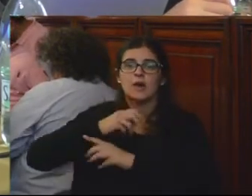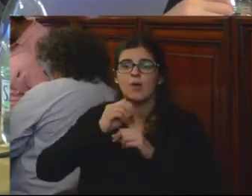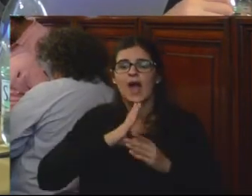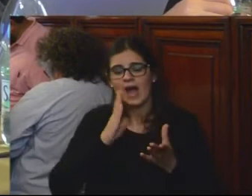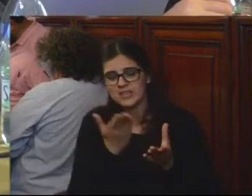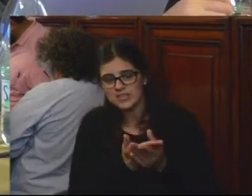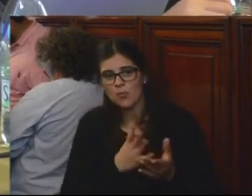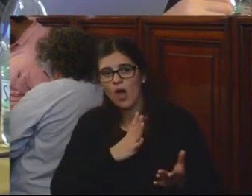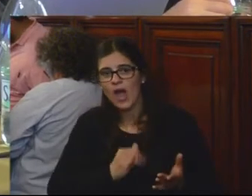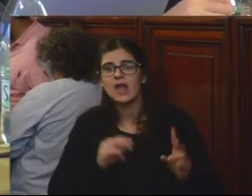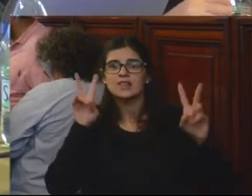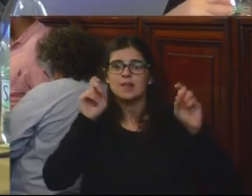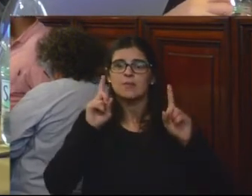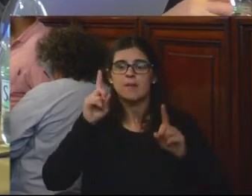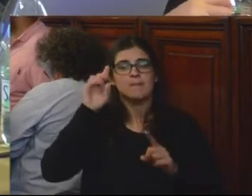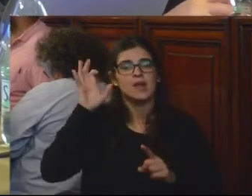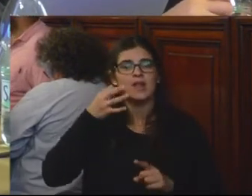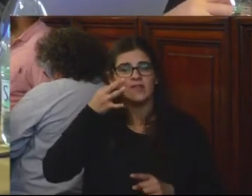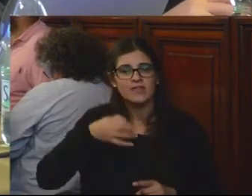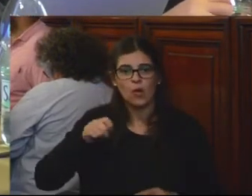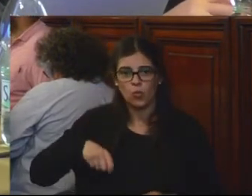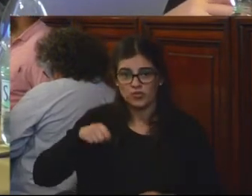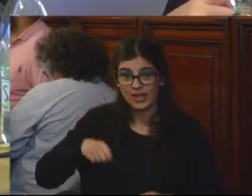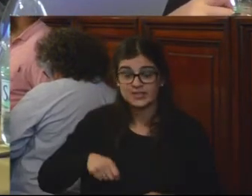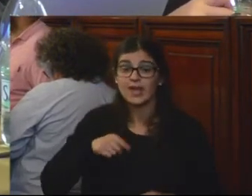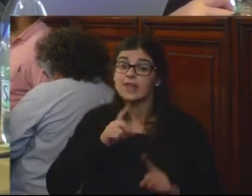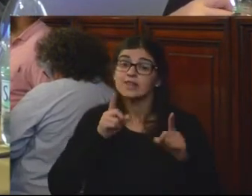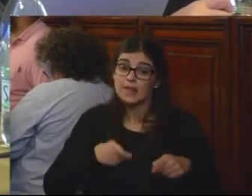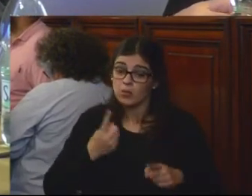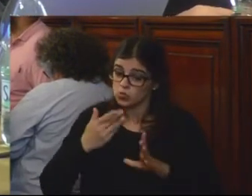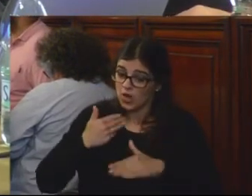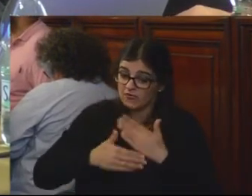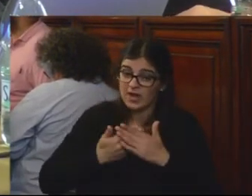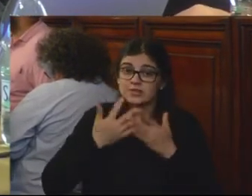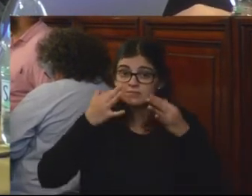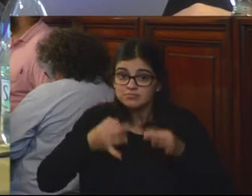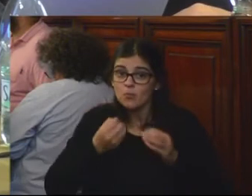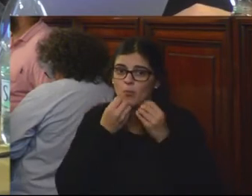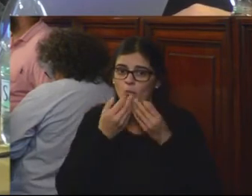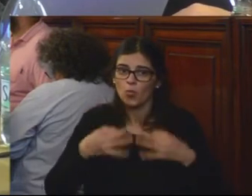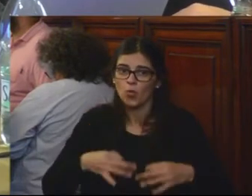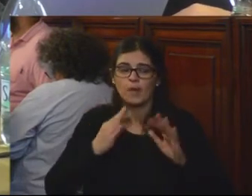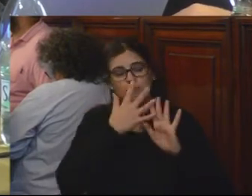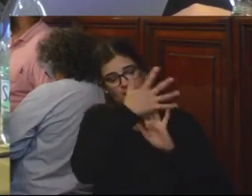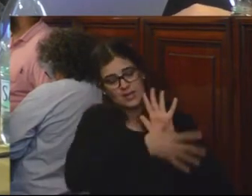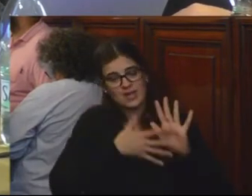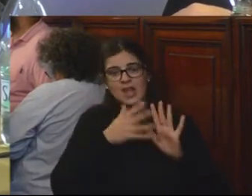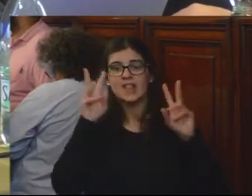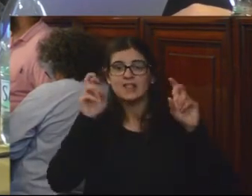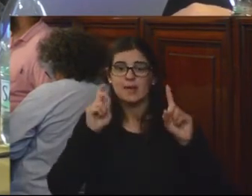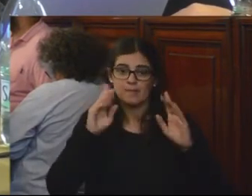en temáticas de memoria verdad y justicia que también me parece un avance regional en lo que tiene que ver con la temática del